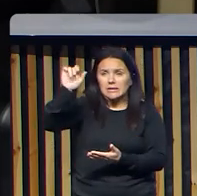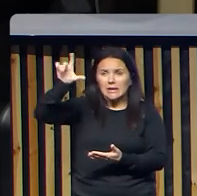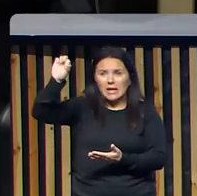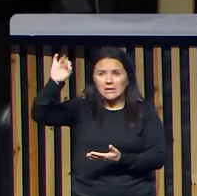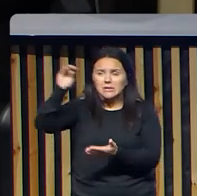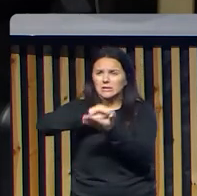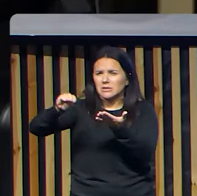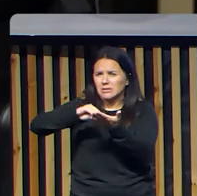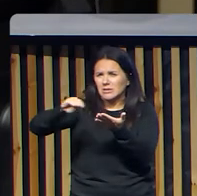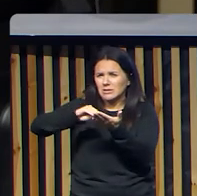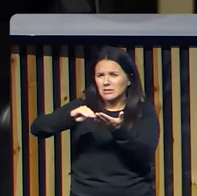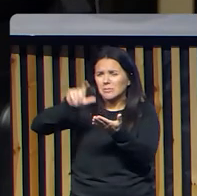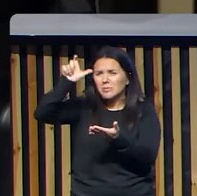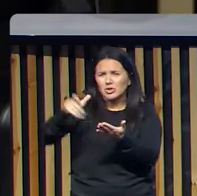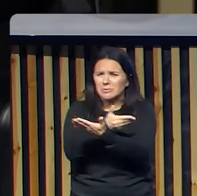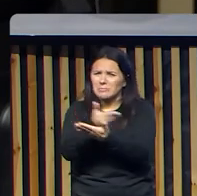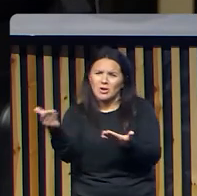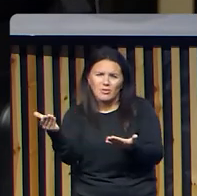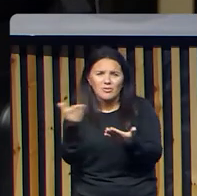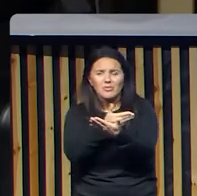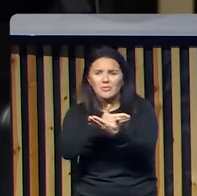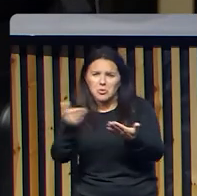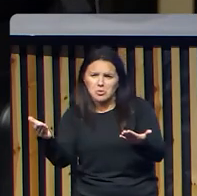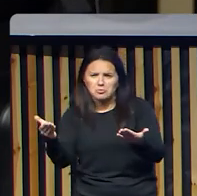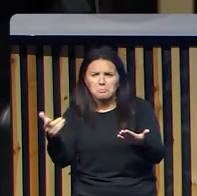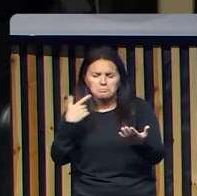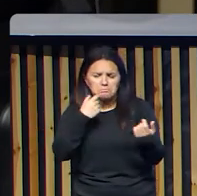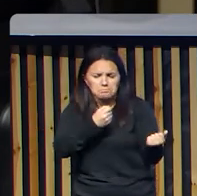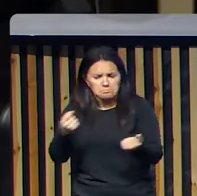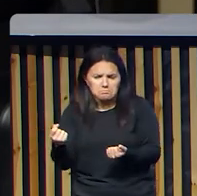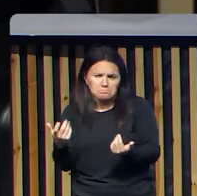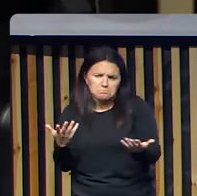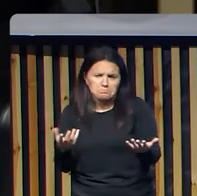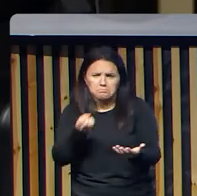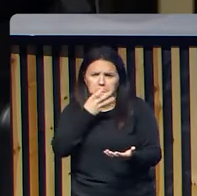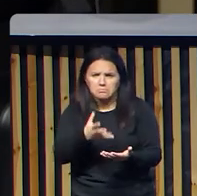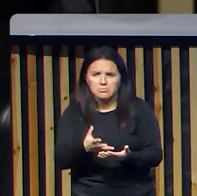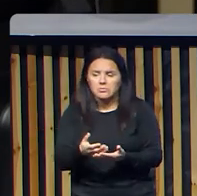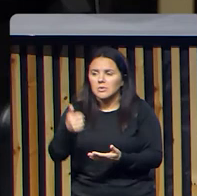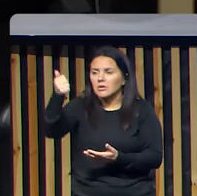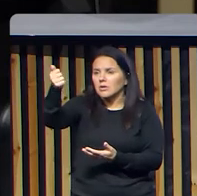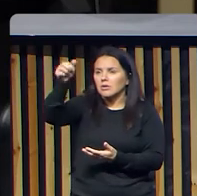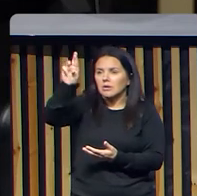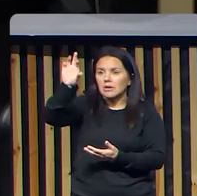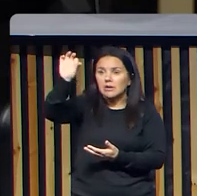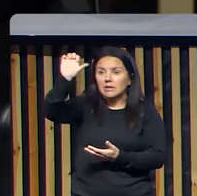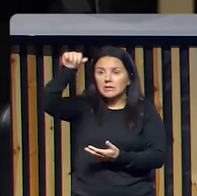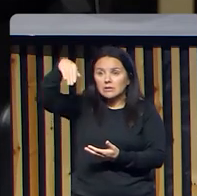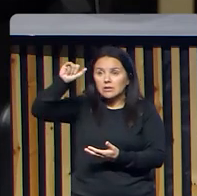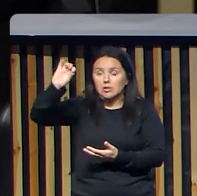director que es un periodista de esos que llaman te fuiste Arsenio escolar